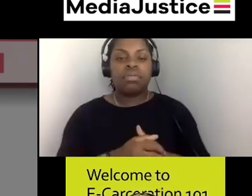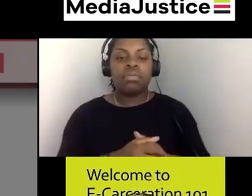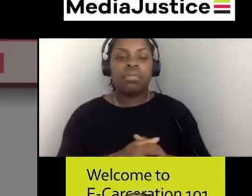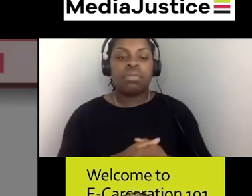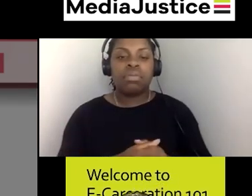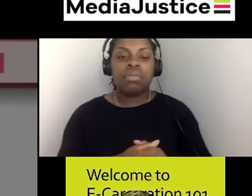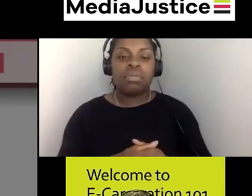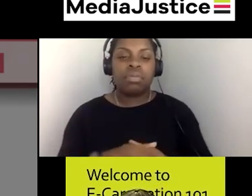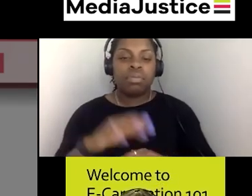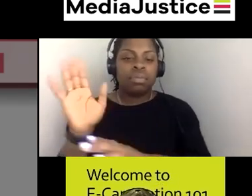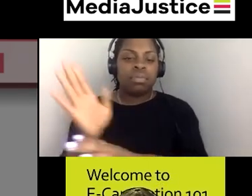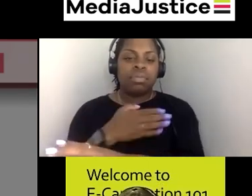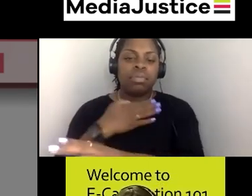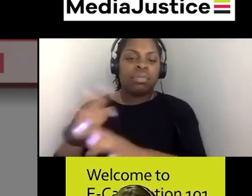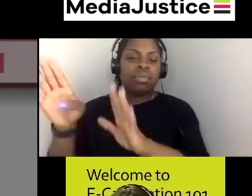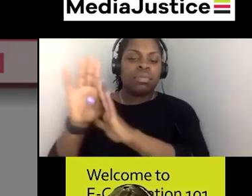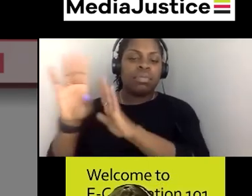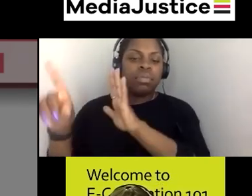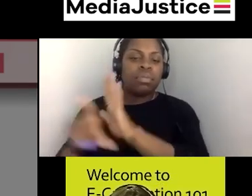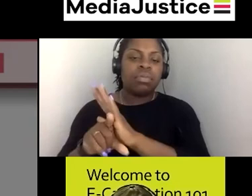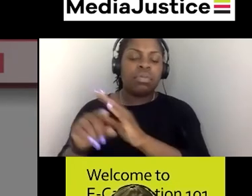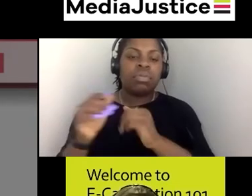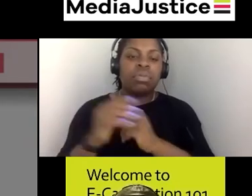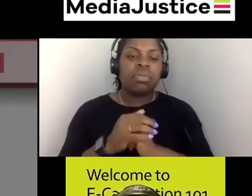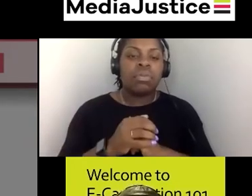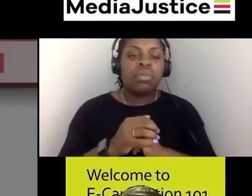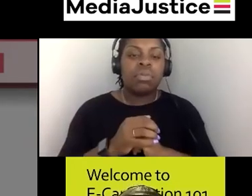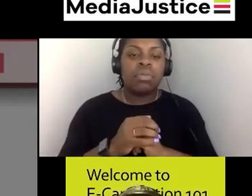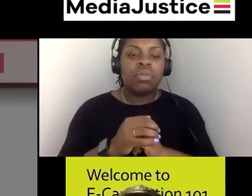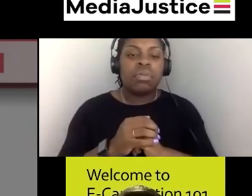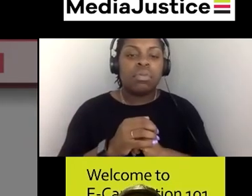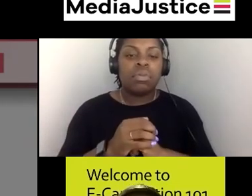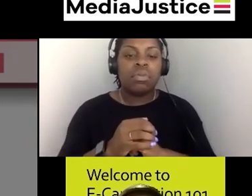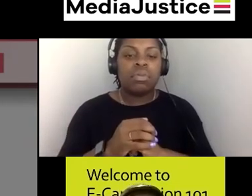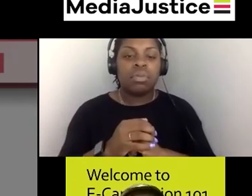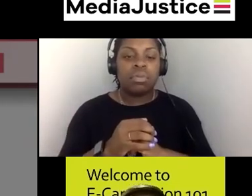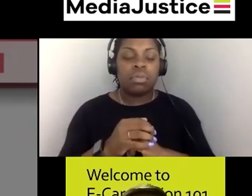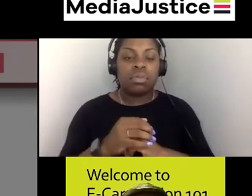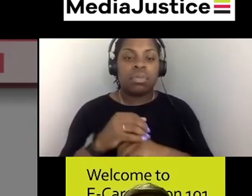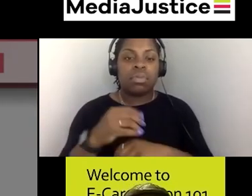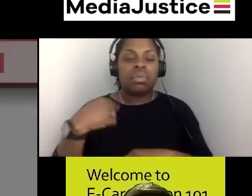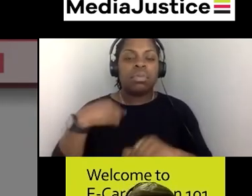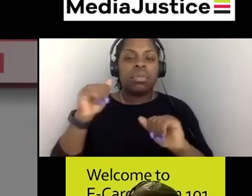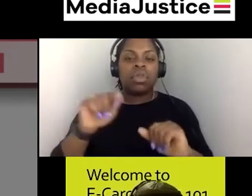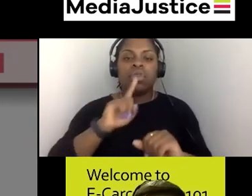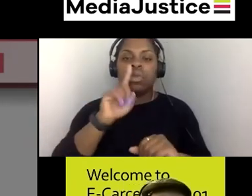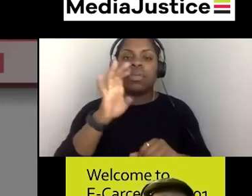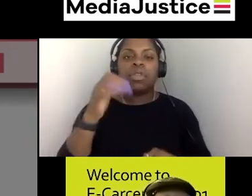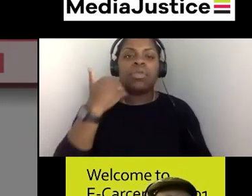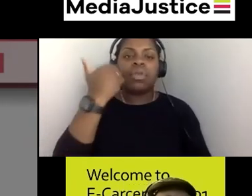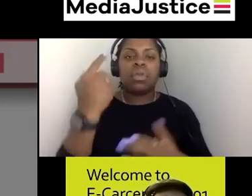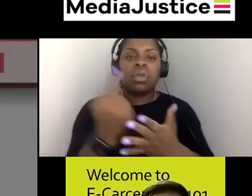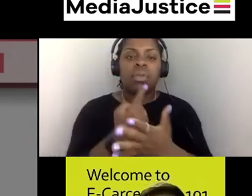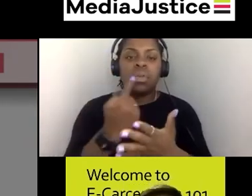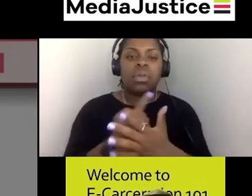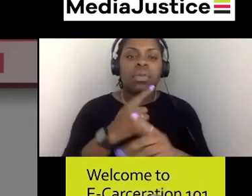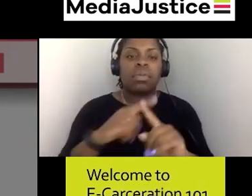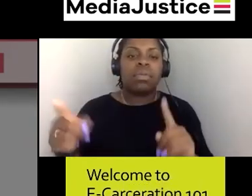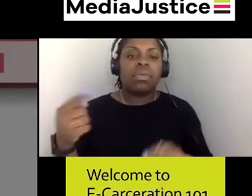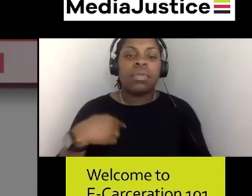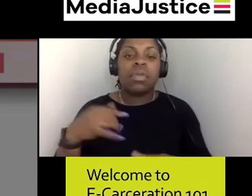Primero, voy a decir mi nombre es Ariana y yo tengo 22 años. Y después de ser muy